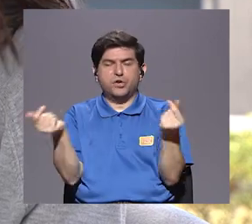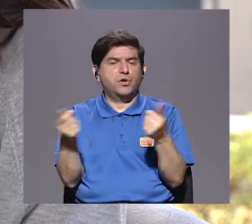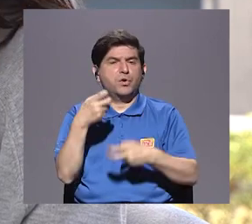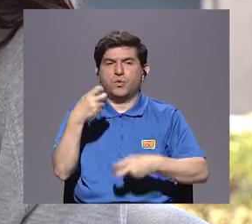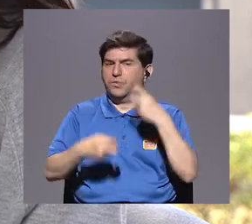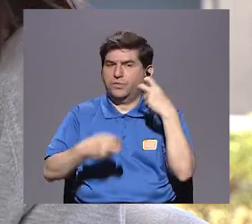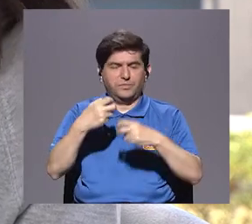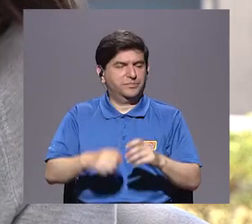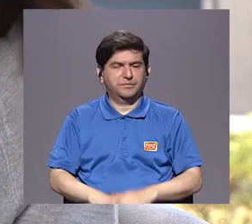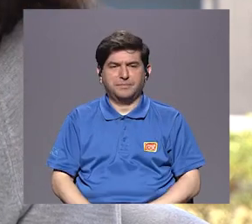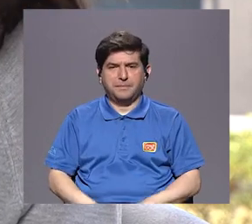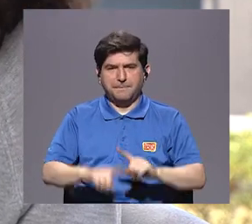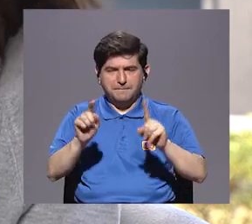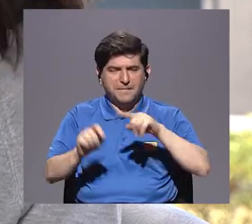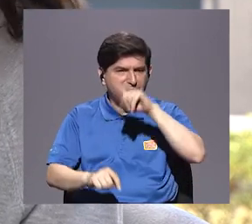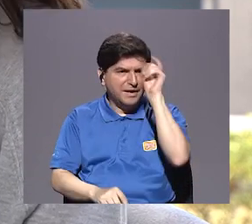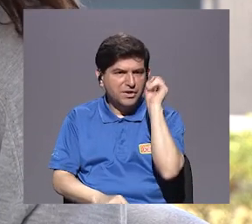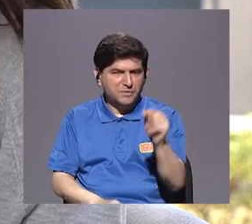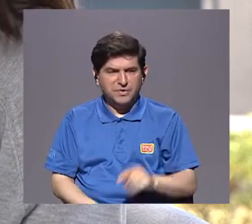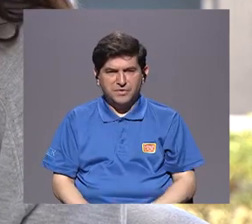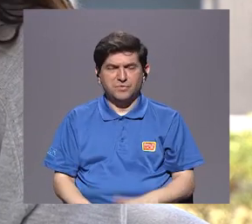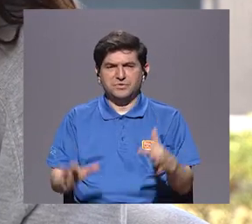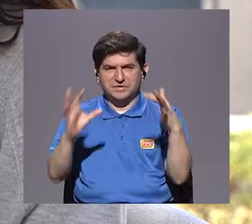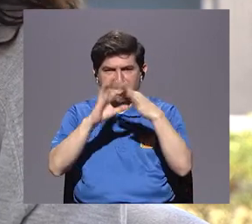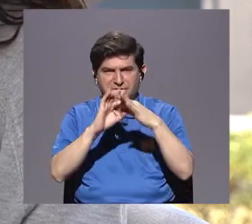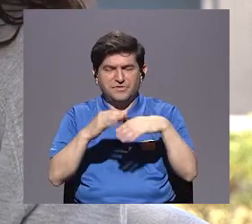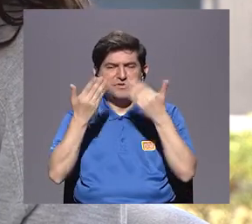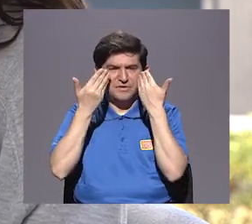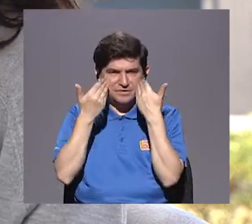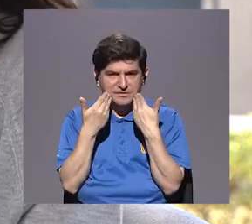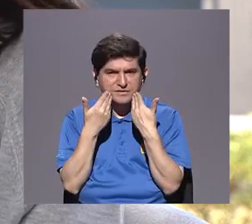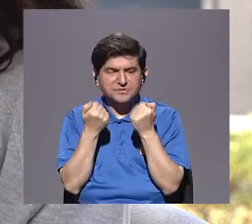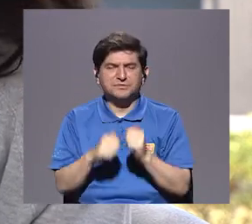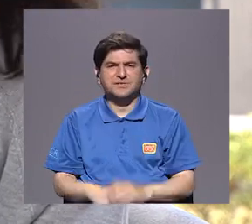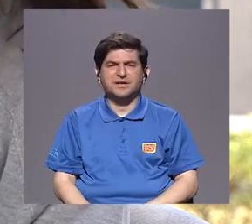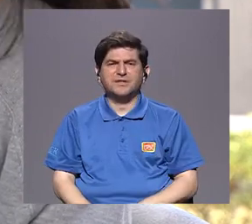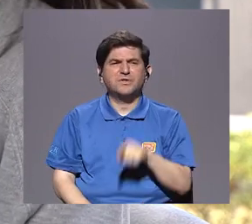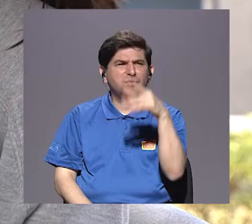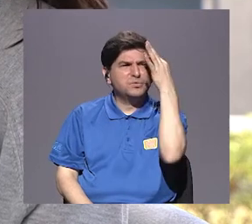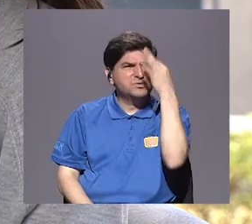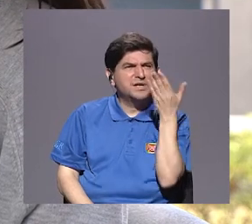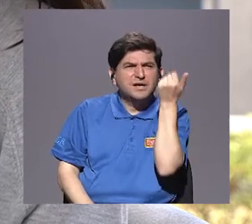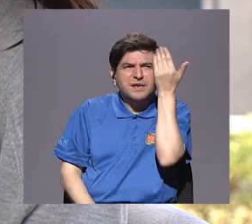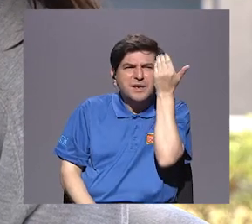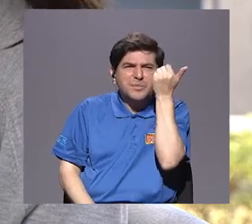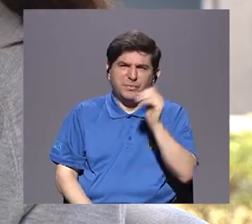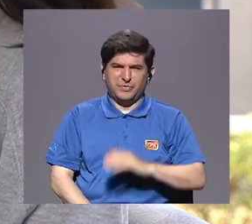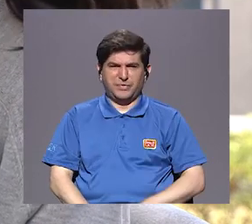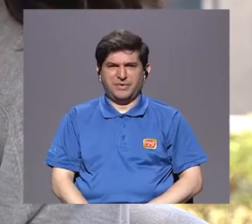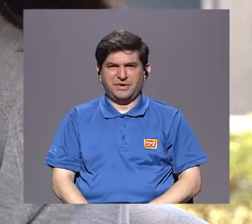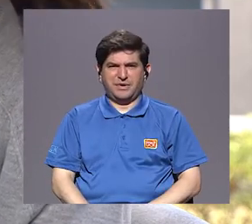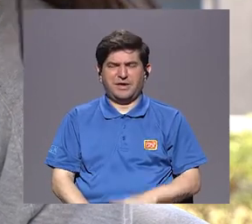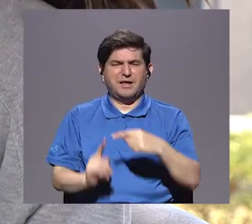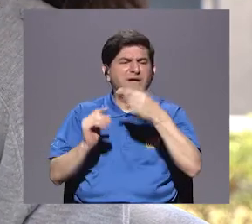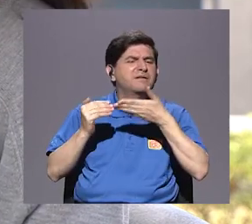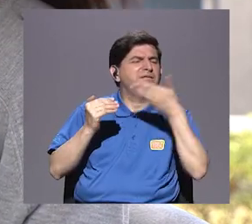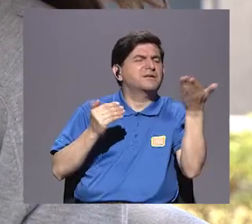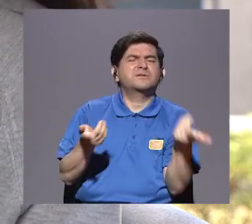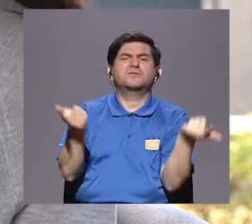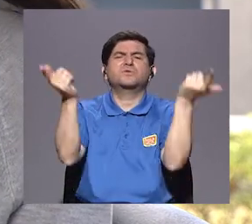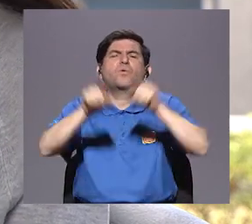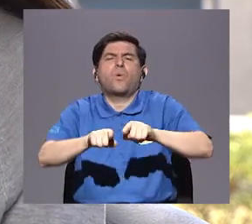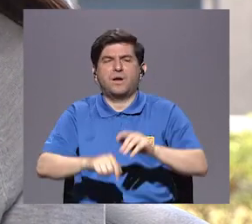mi tristeza, pero me pregunta acerca de esa tristeza. ¿Y por qué cree que se siente triste? ¿Y desde